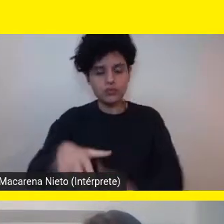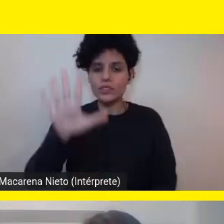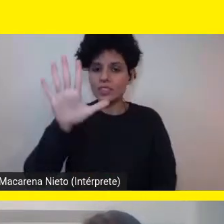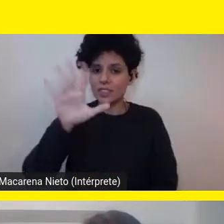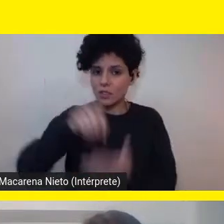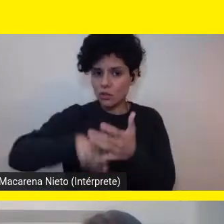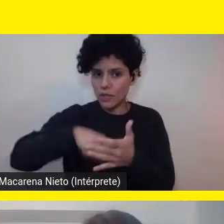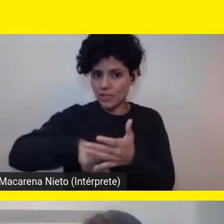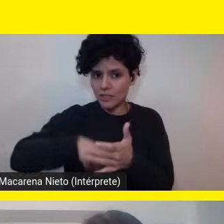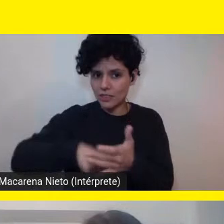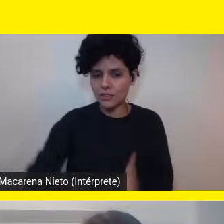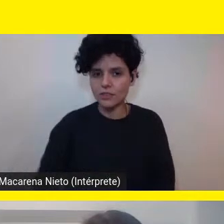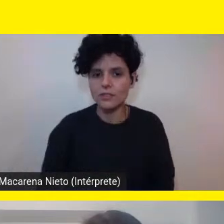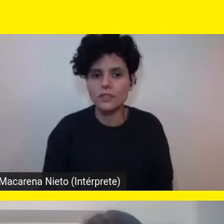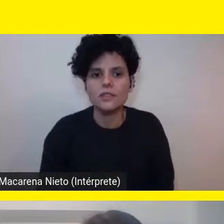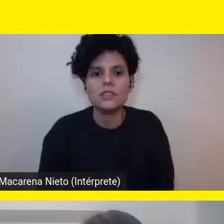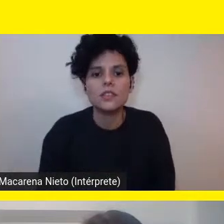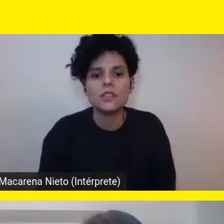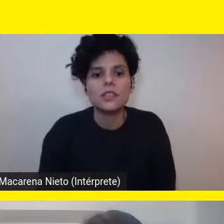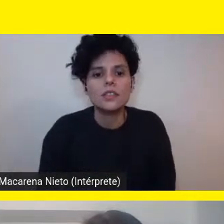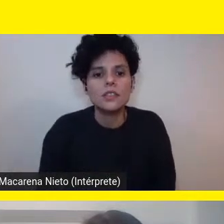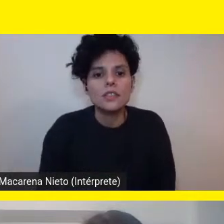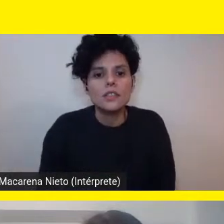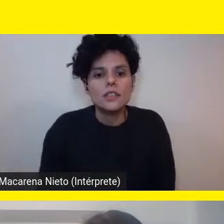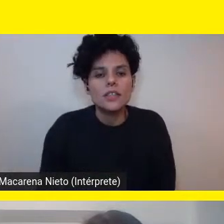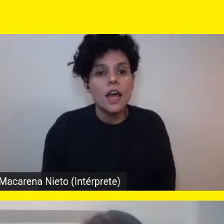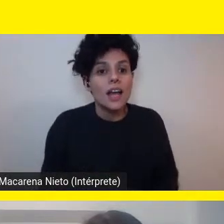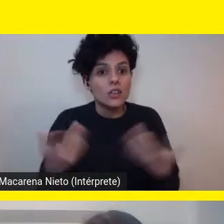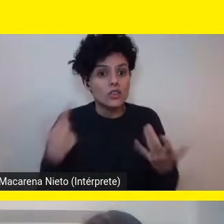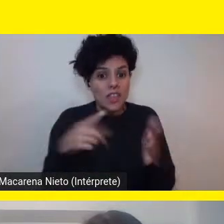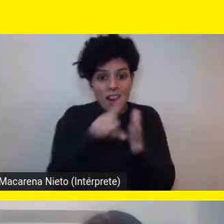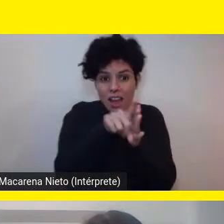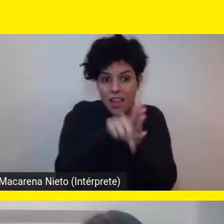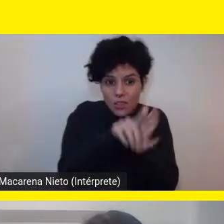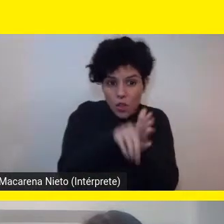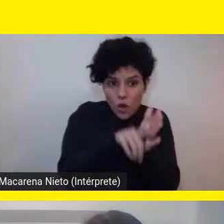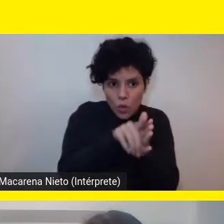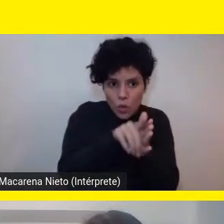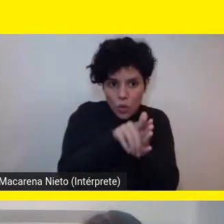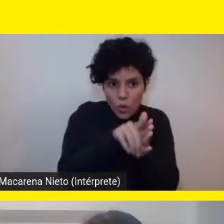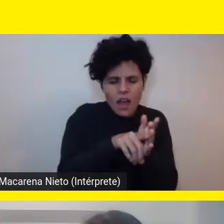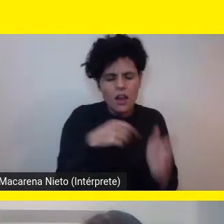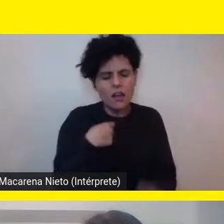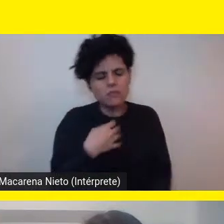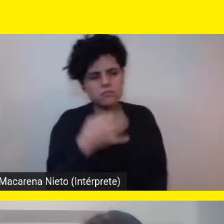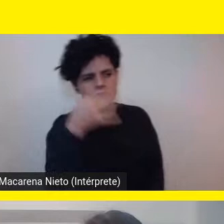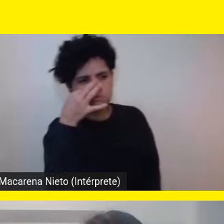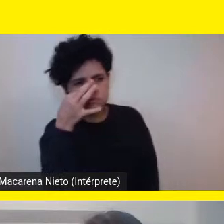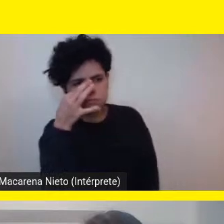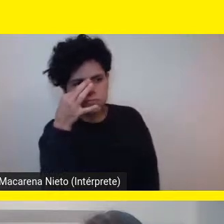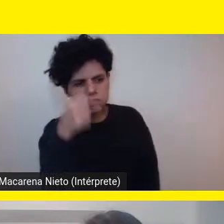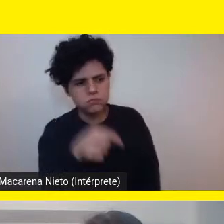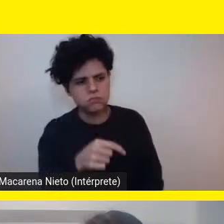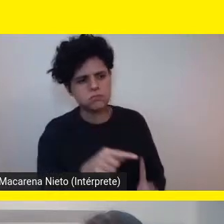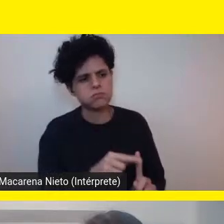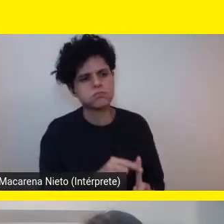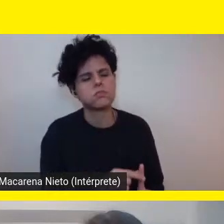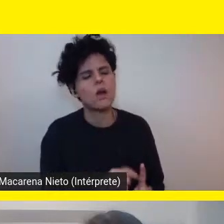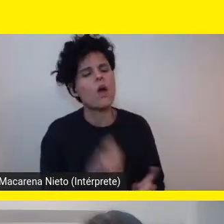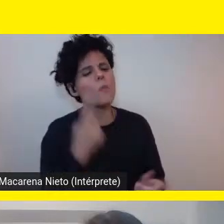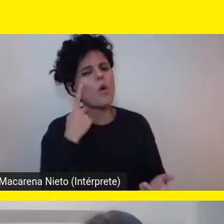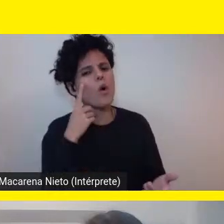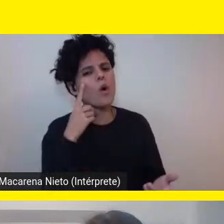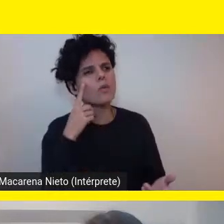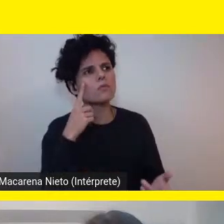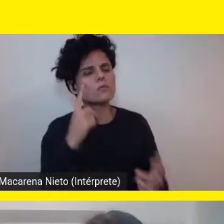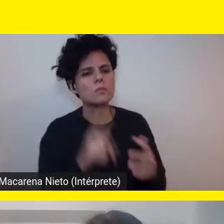Me parece a mí que esta película abre la pregunta respecto de por qué estos casos son excepcionales. ¿Por qué han